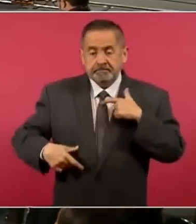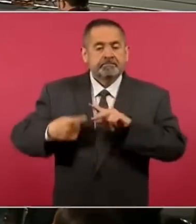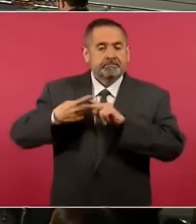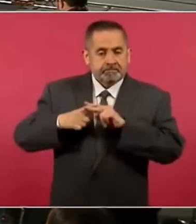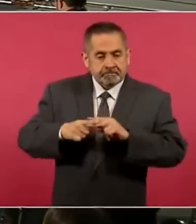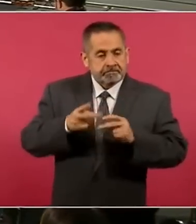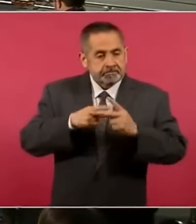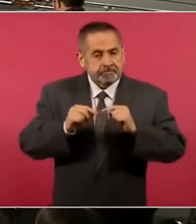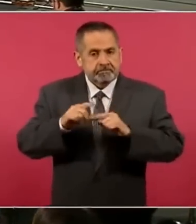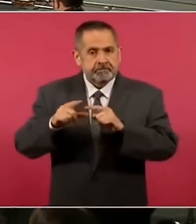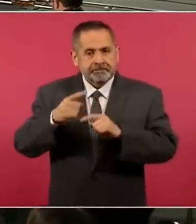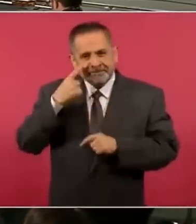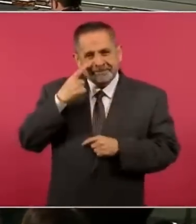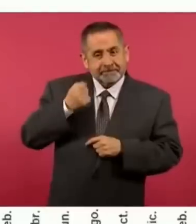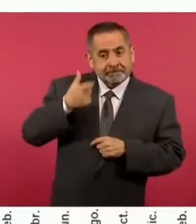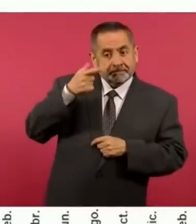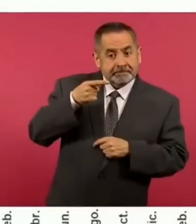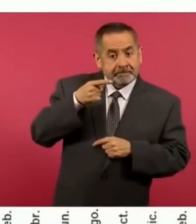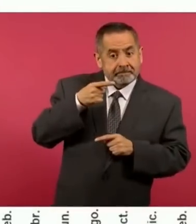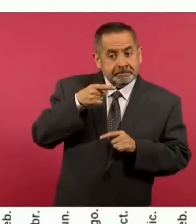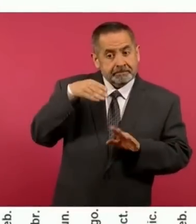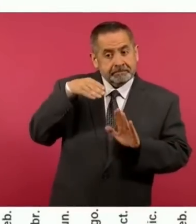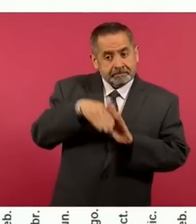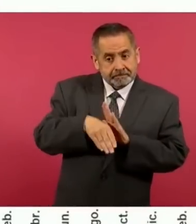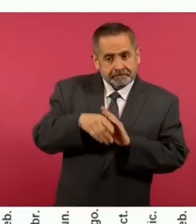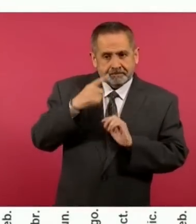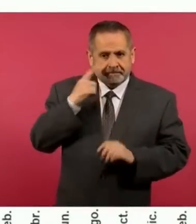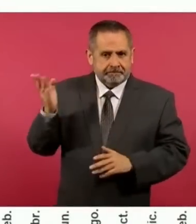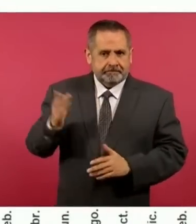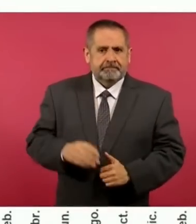Esta disminución, traíamos